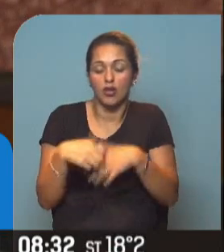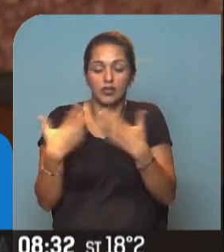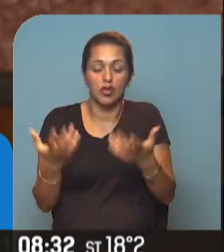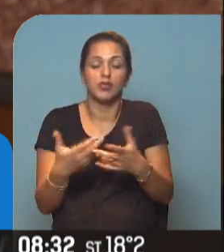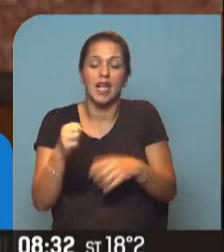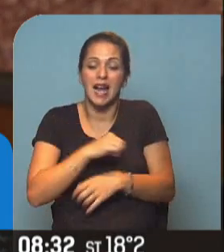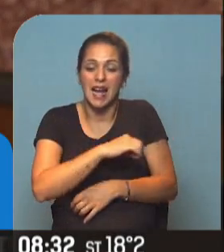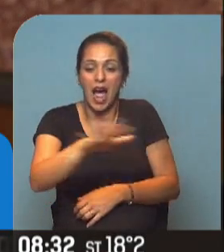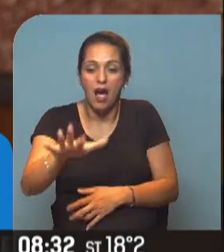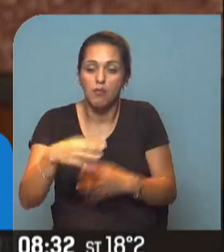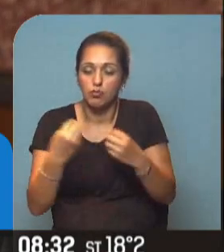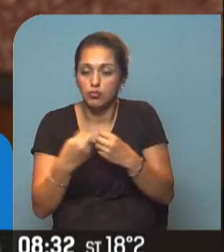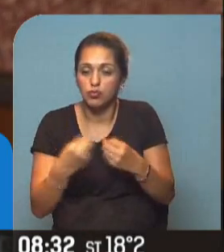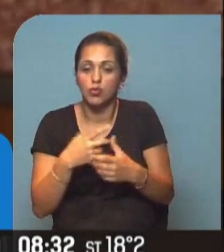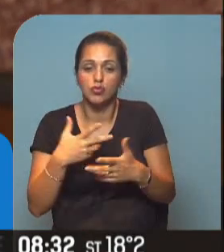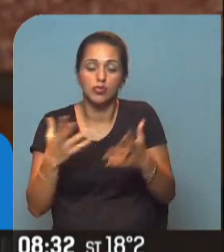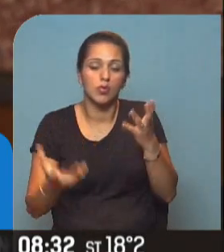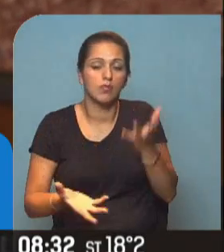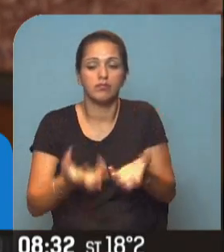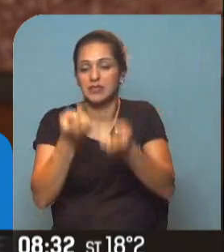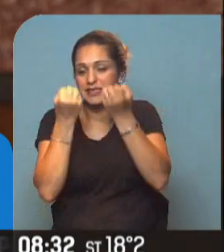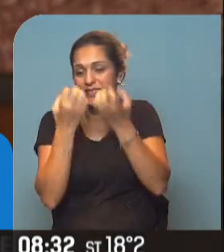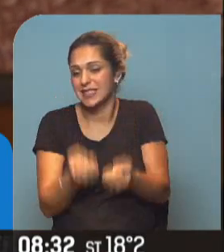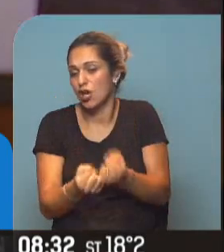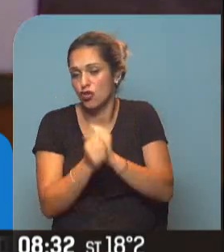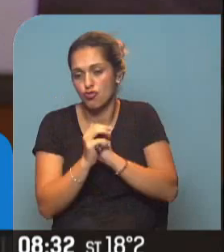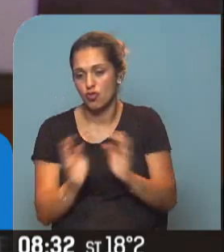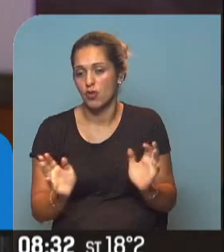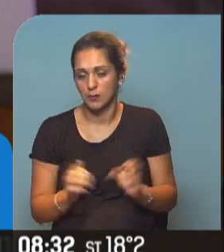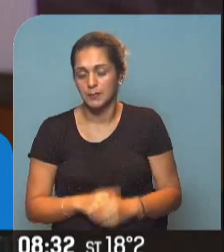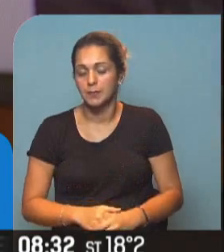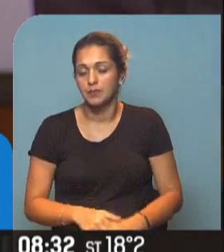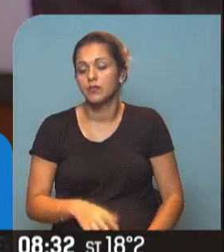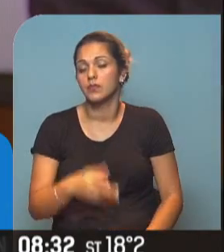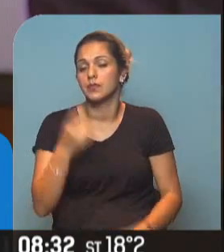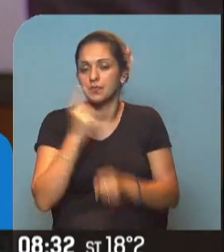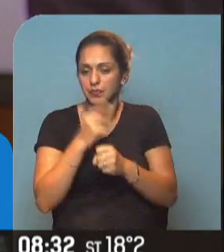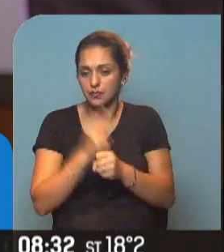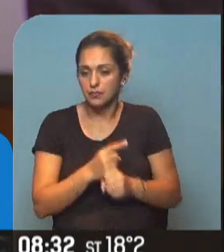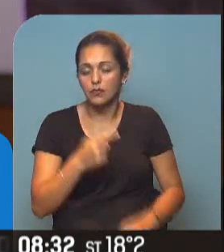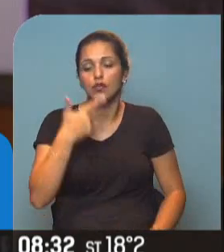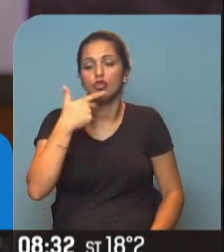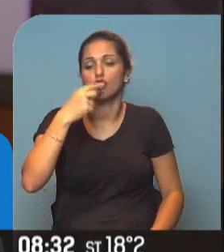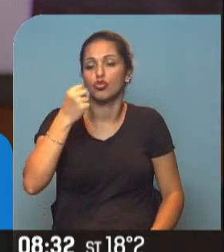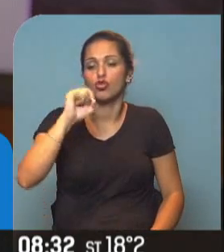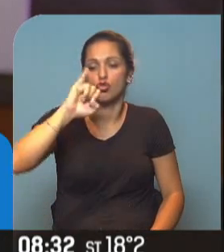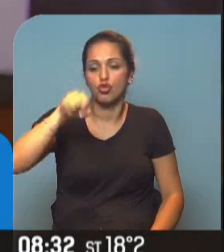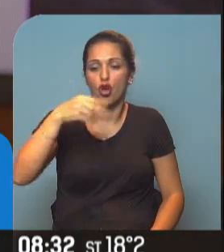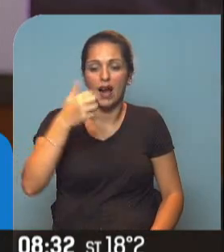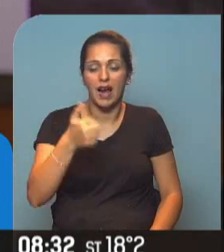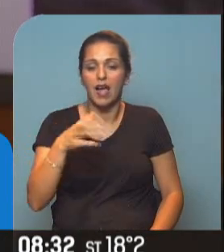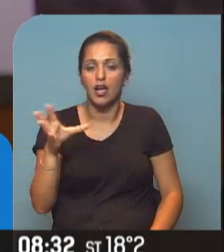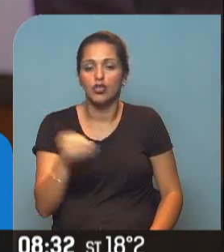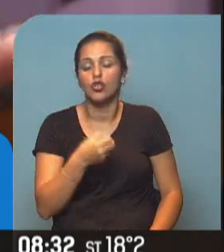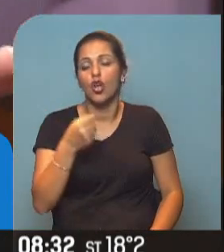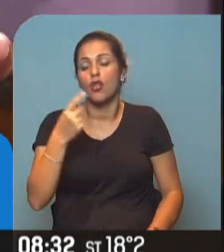tareas se las llevó puesta se la llevó puesta la parte de la soja primera prácticamente todo el cultivo de